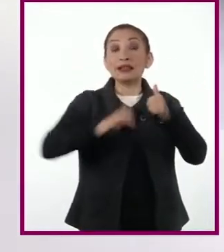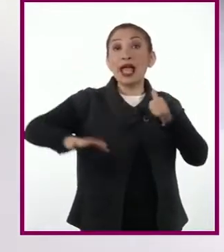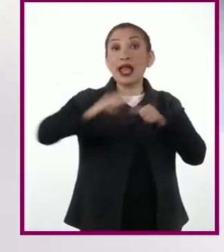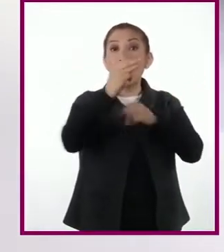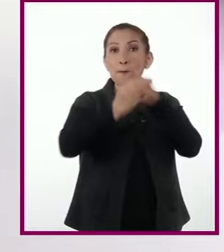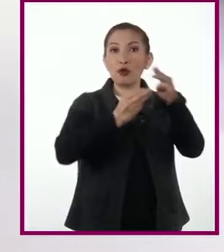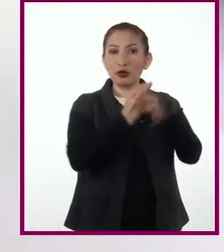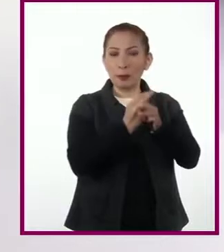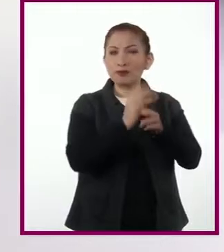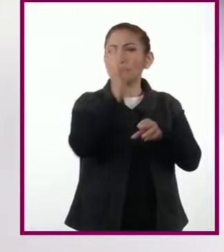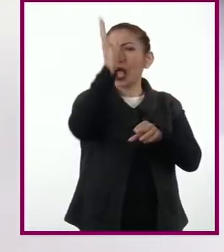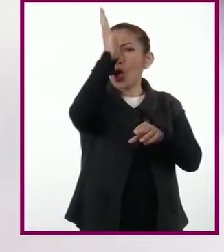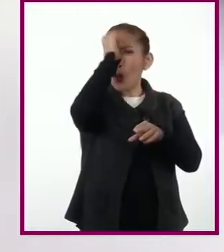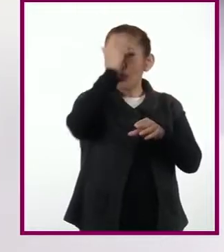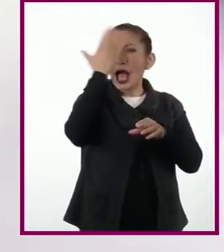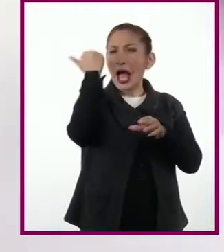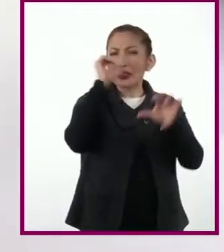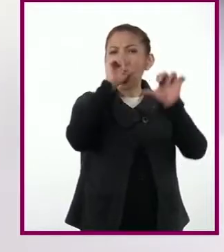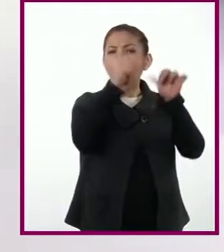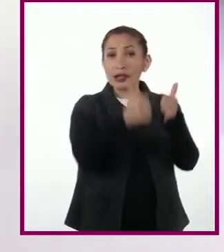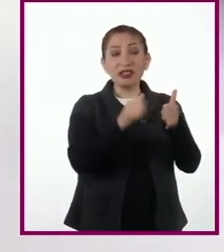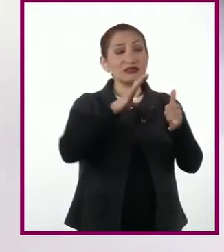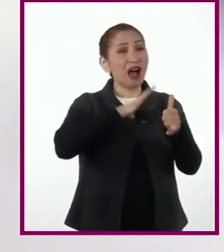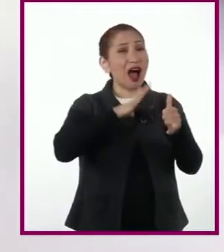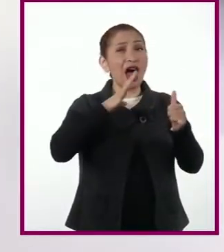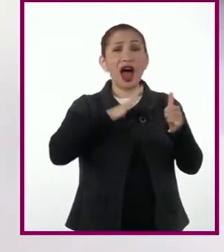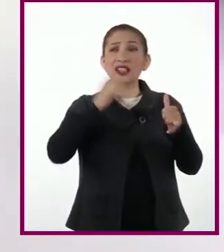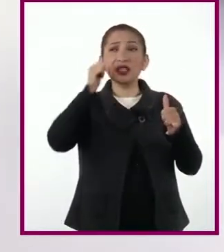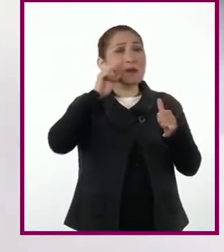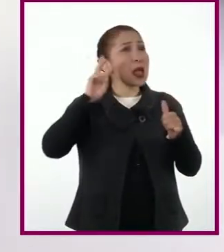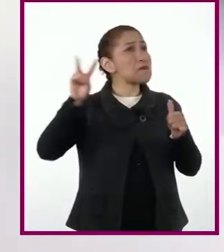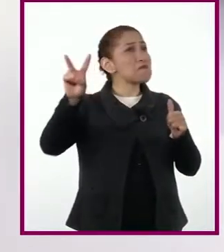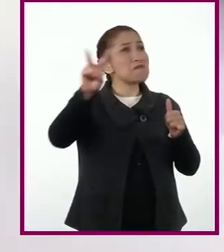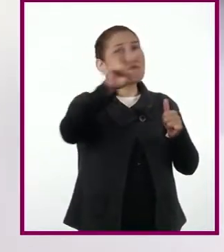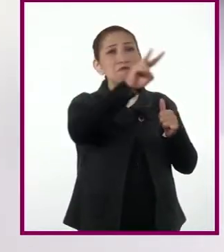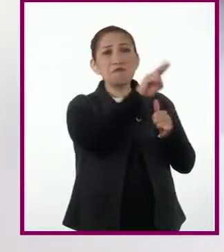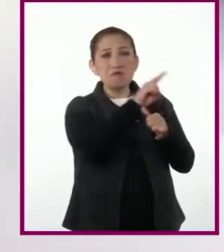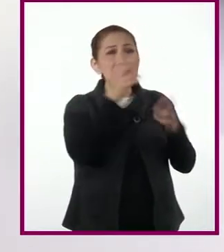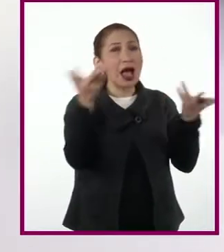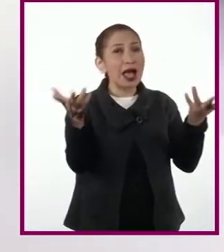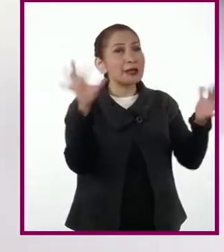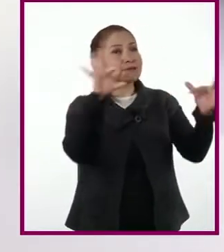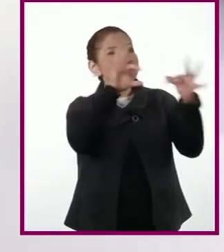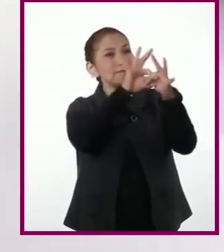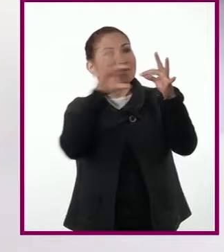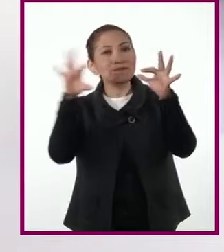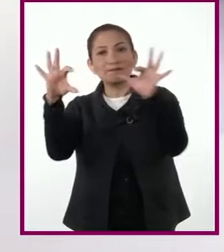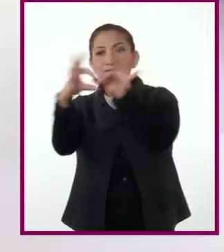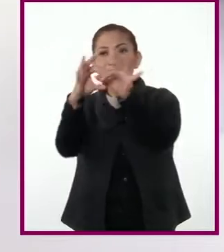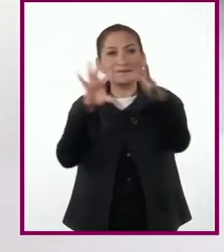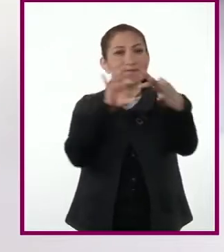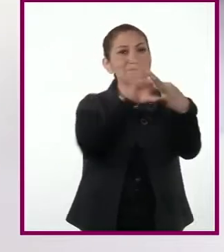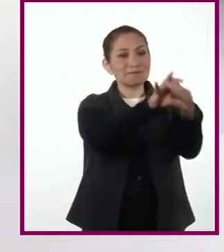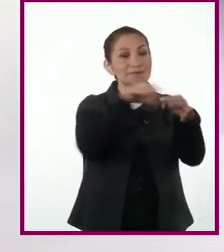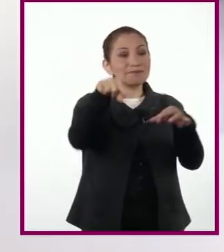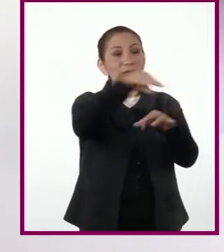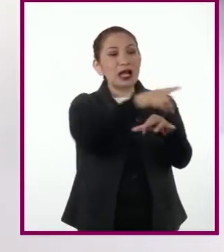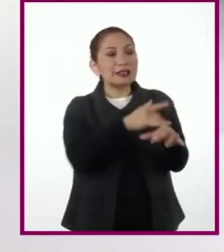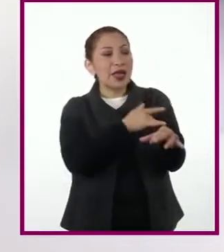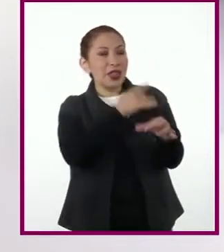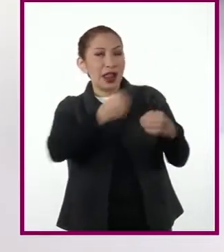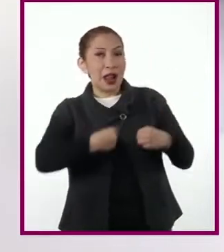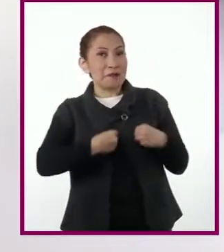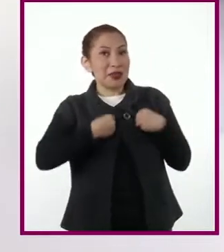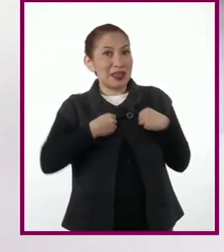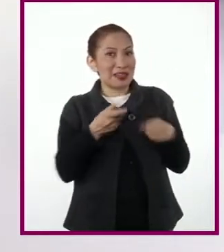mundo. Recordemos que las artes están presentes a nuestro alrededor y que interactúan unas con otras, dándole sentido así a